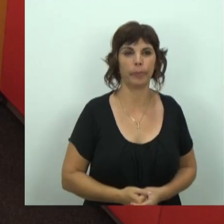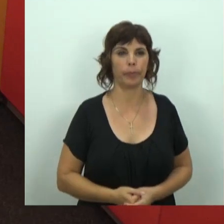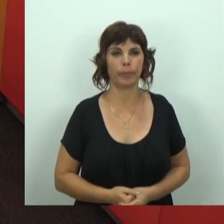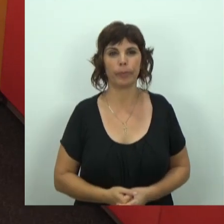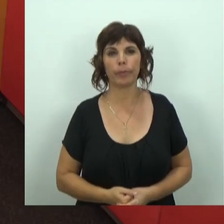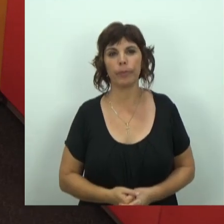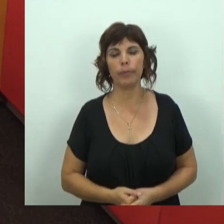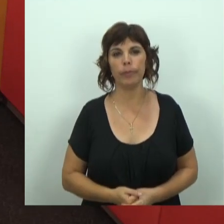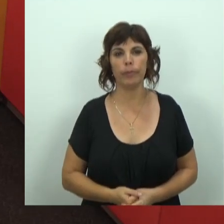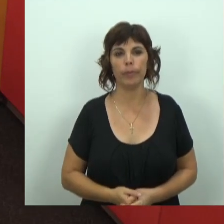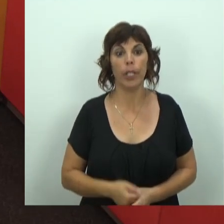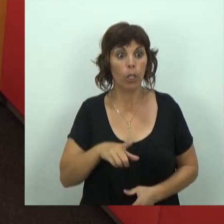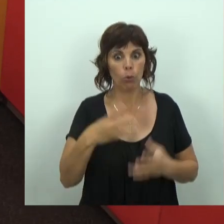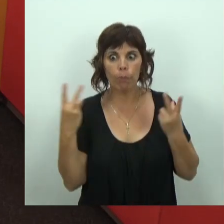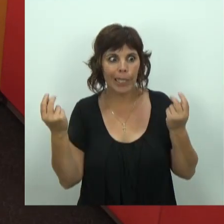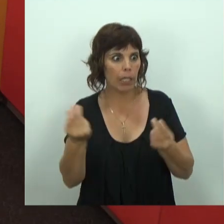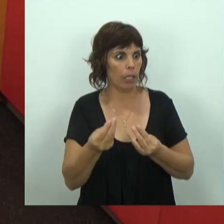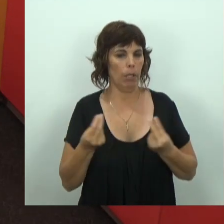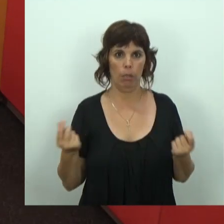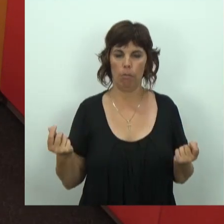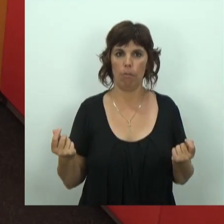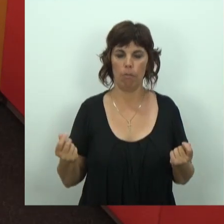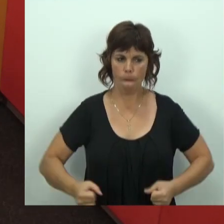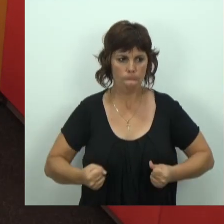Cuando tú percibes, y mire, querido oyente, mire,